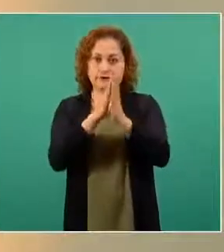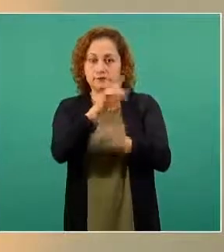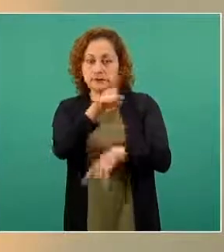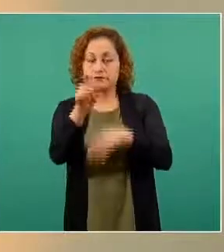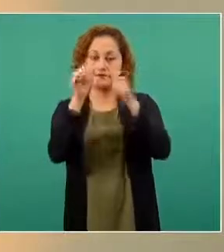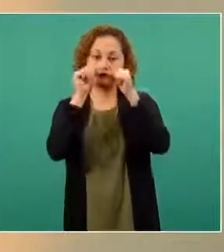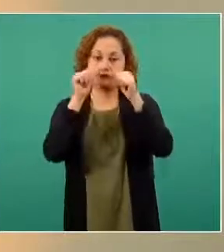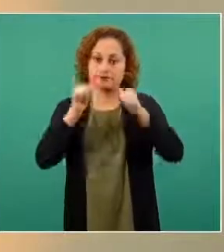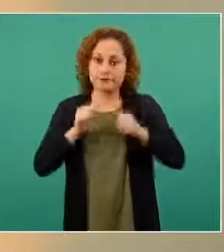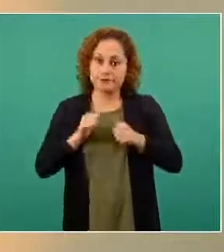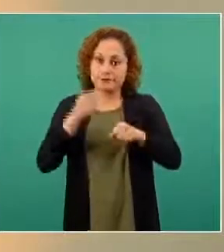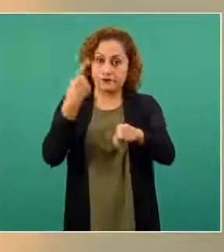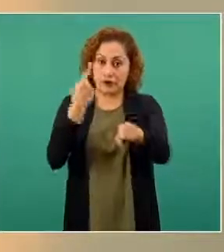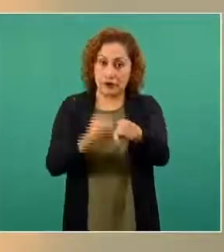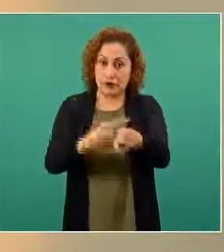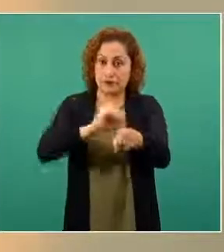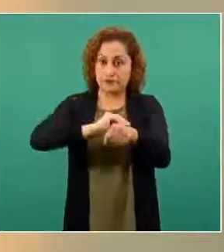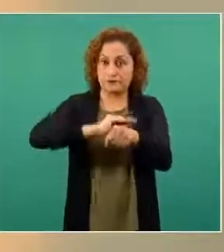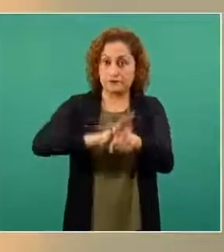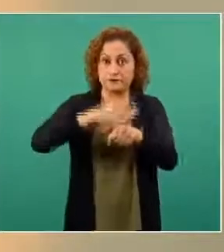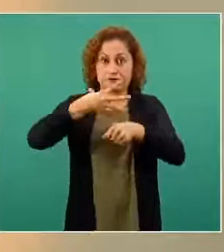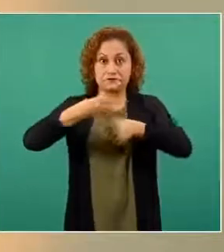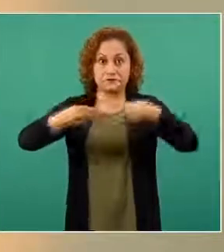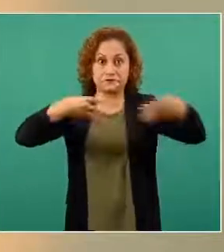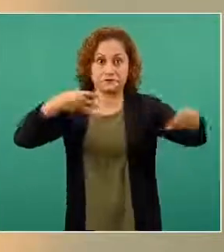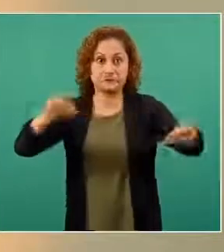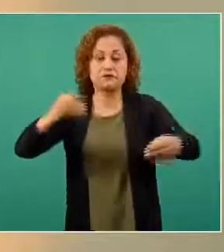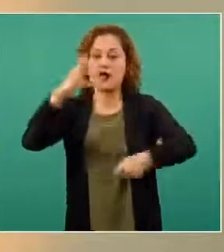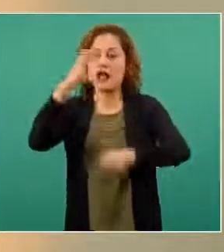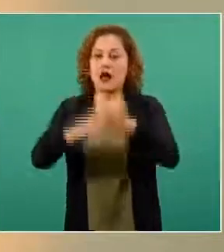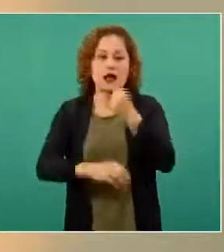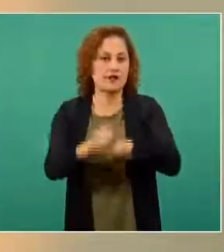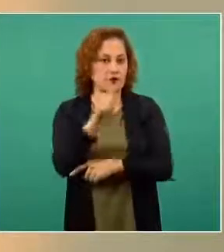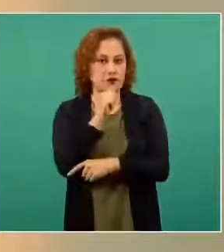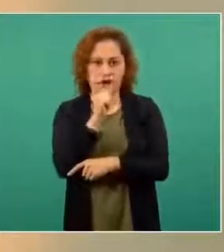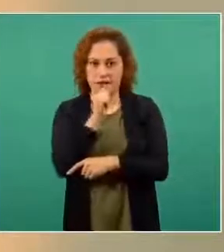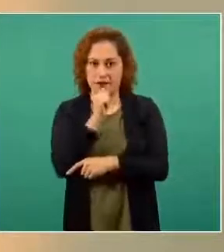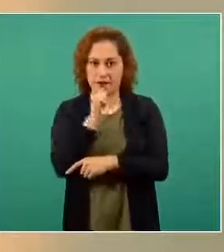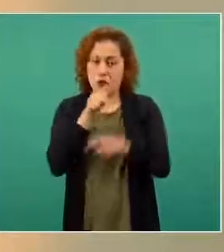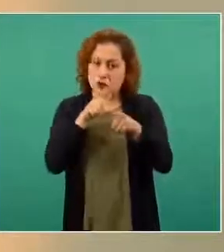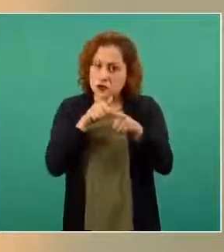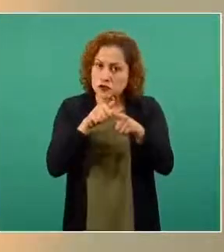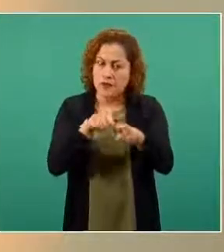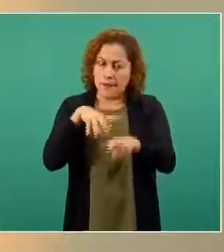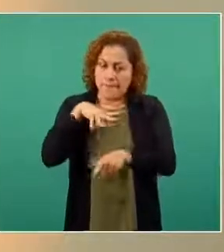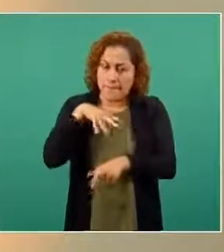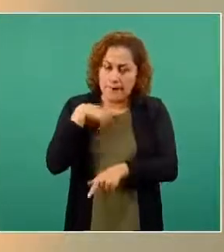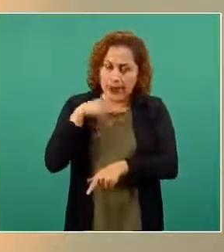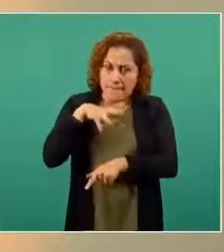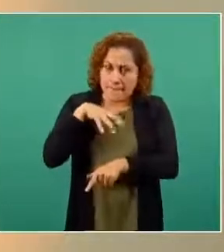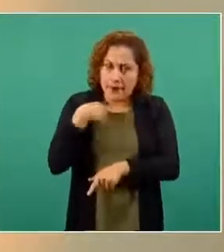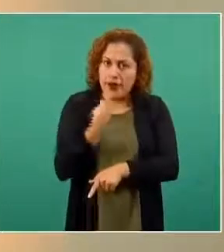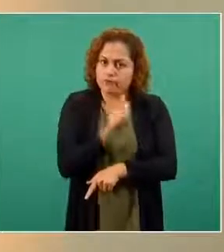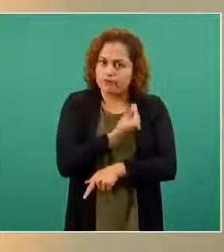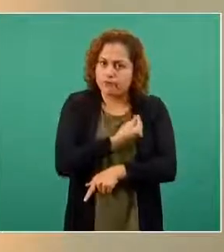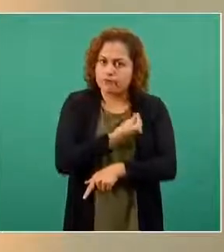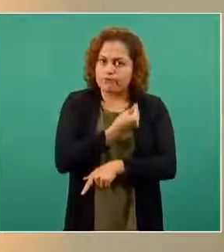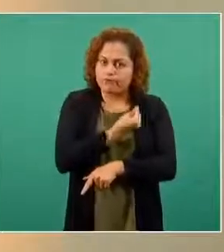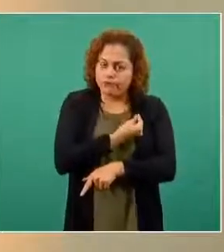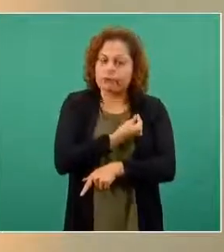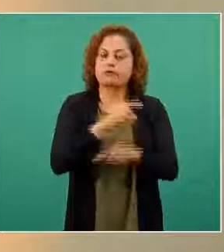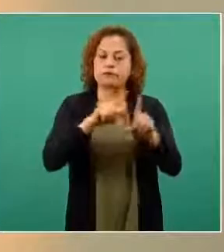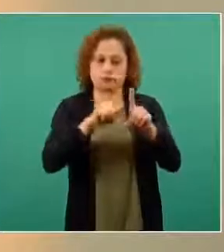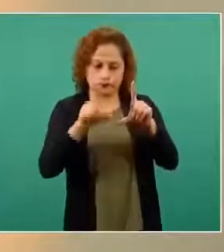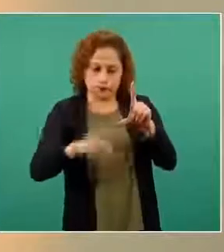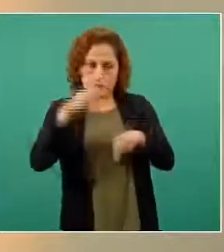ha terminado, el mundo continúa con esta lucha contra COVID-19 y nuestro país también, y por ello pues es